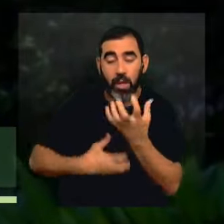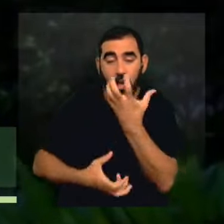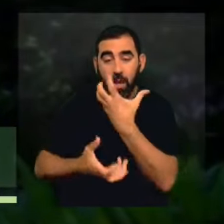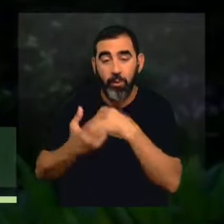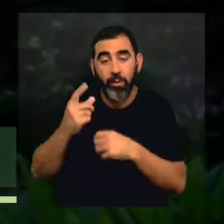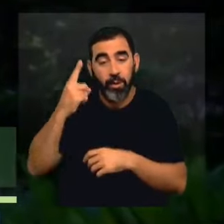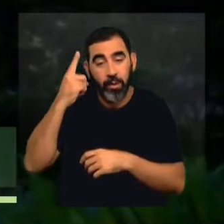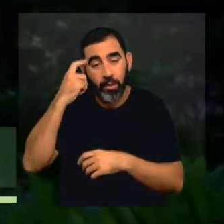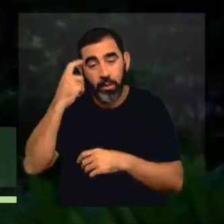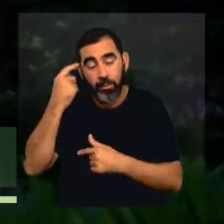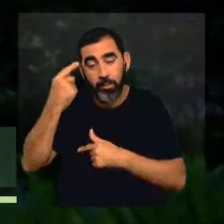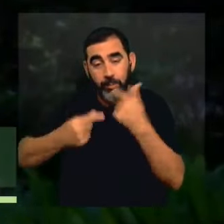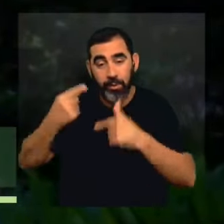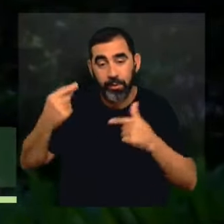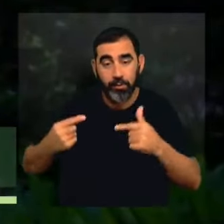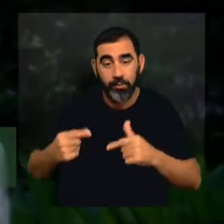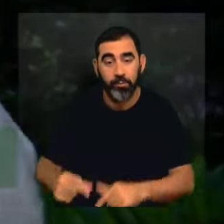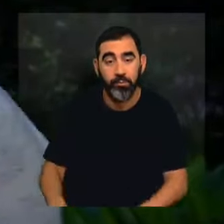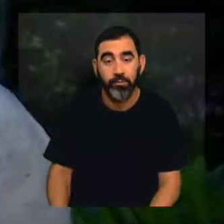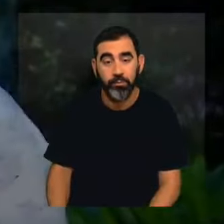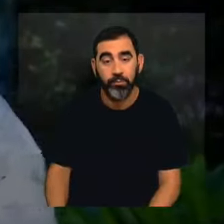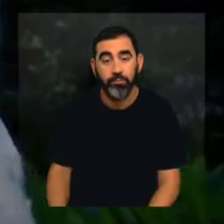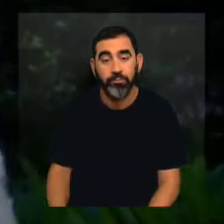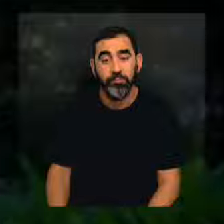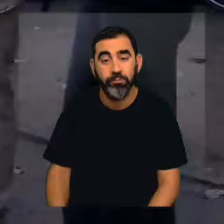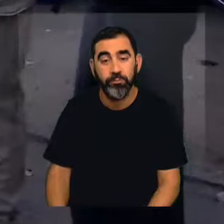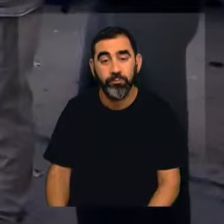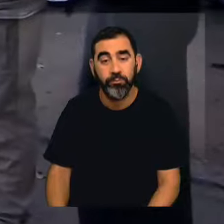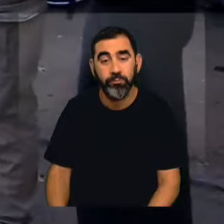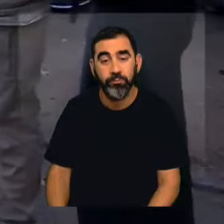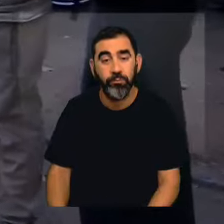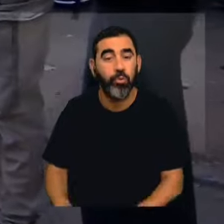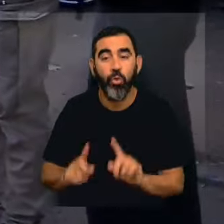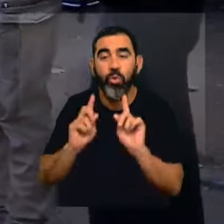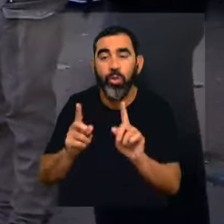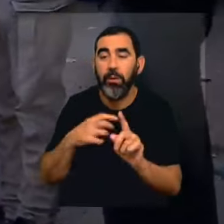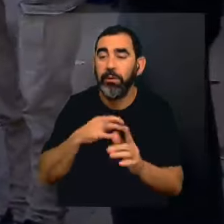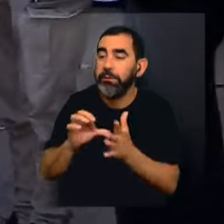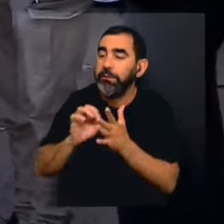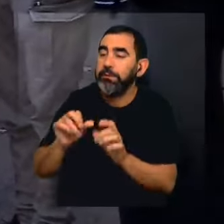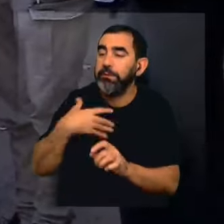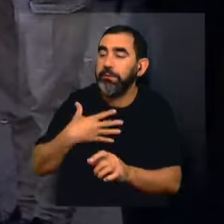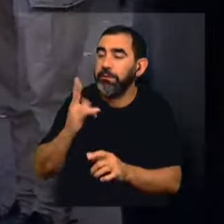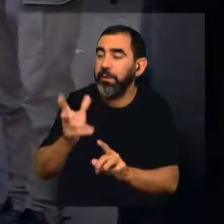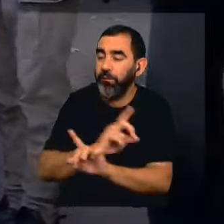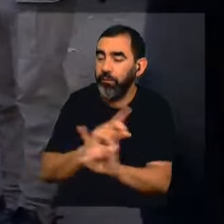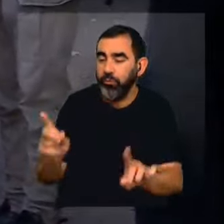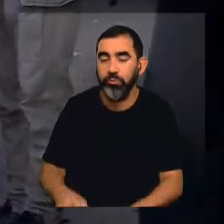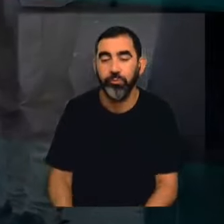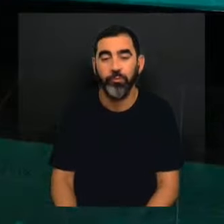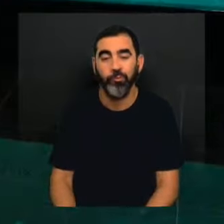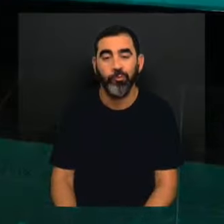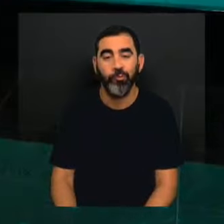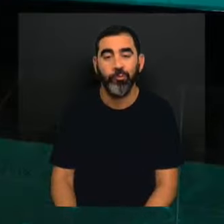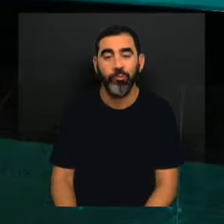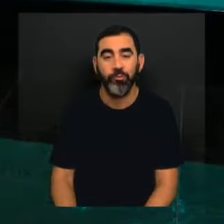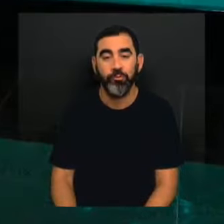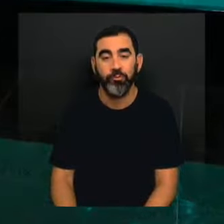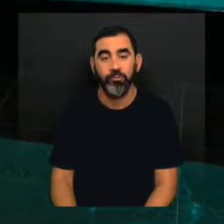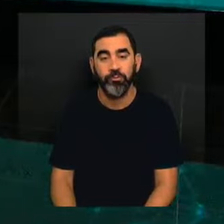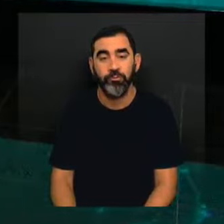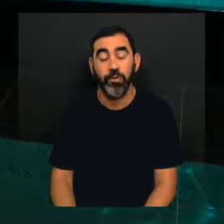experiencias subjetivas este y que no no tienen que que estar a nuestro servicio no nos podemos usar